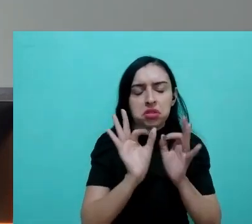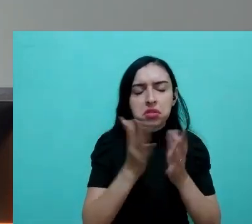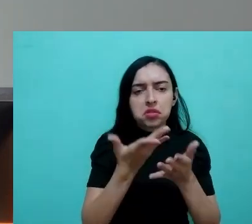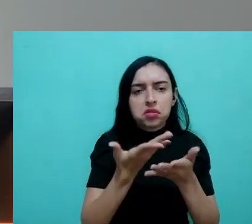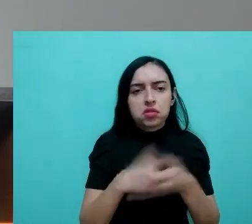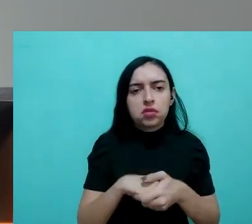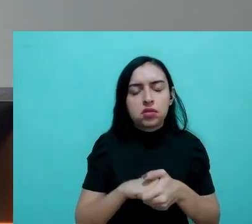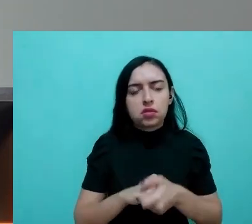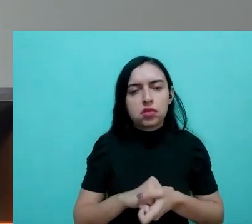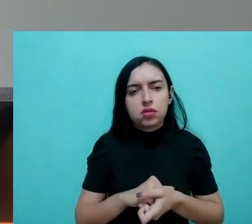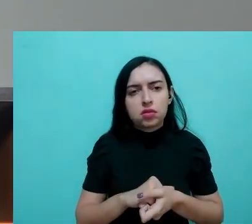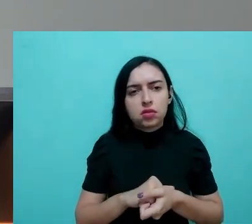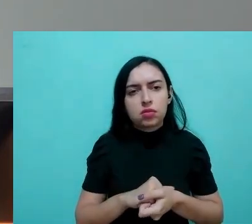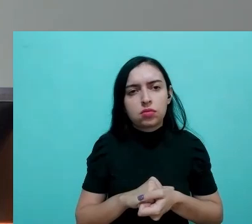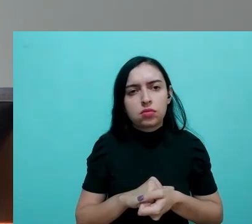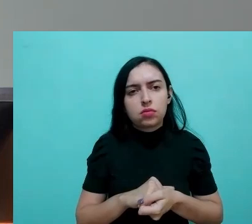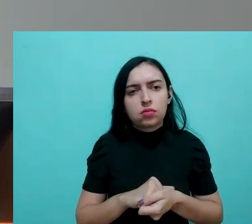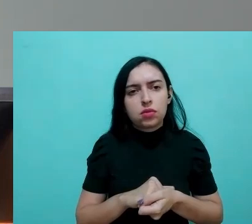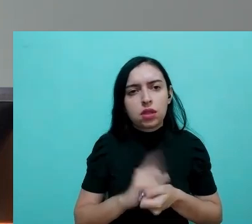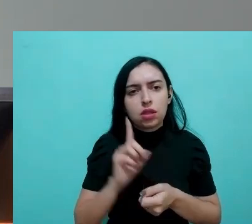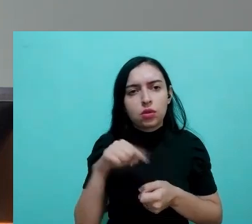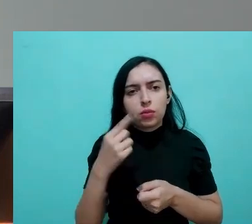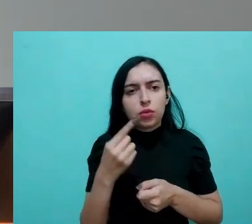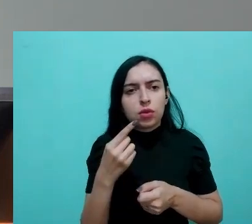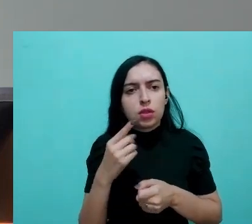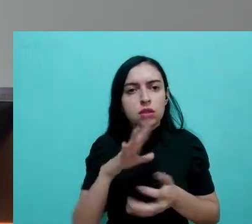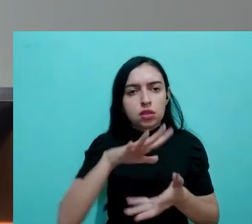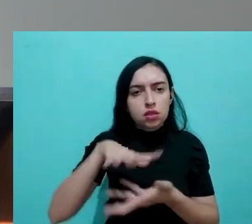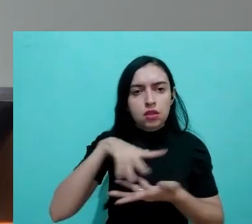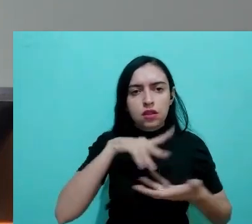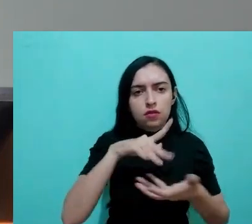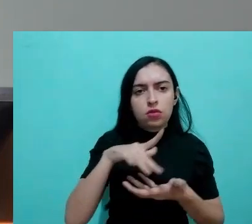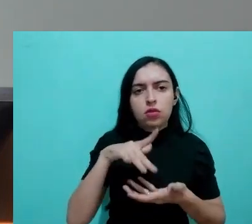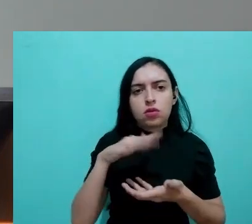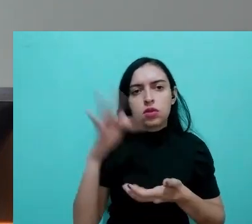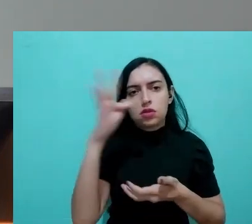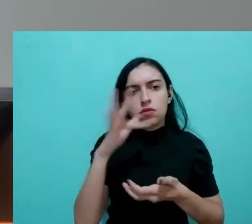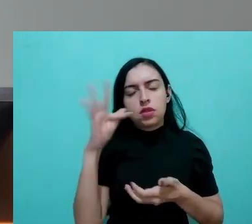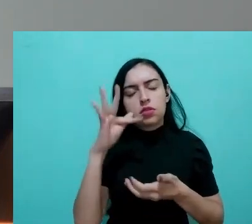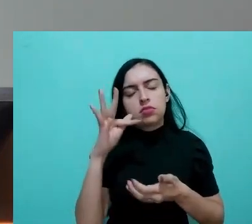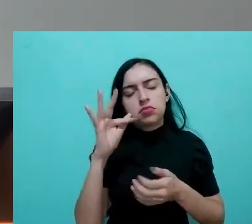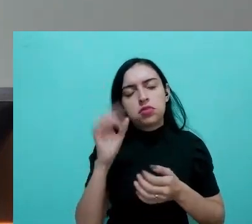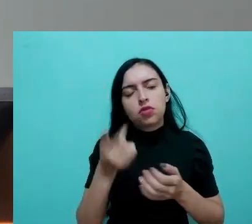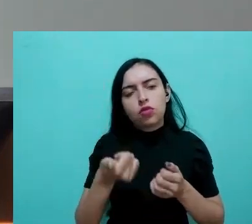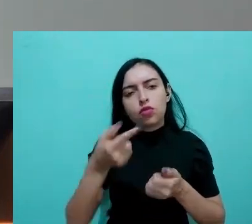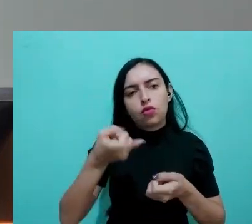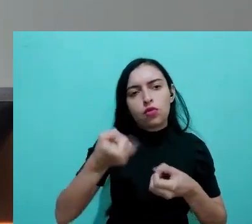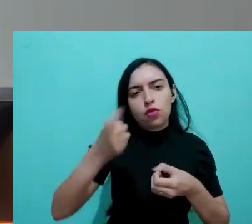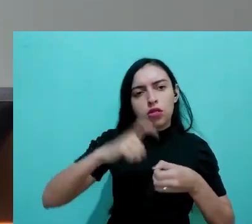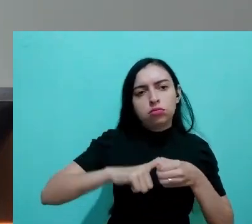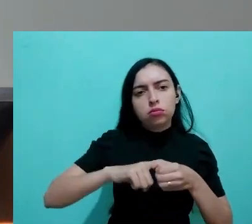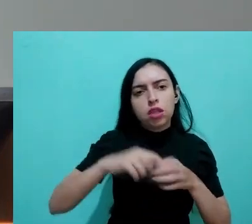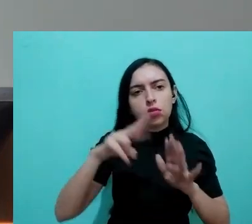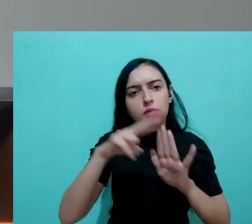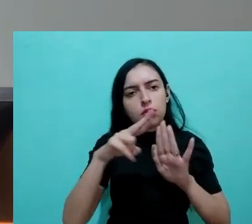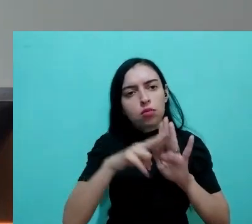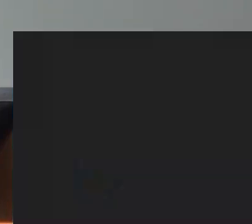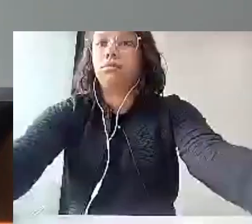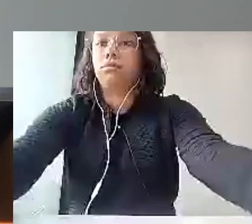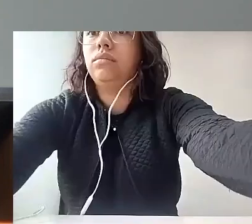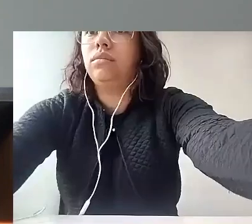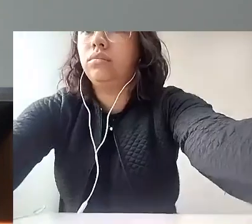se pretendió, después de la Revolución Francesa, reestablecer un nuevo mundo